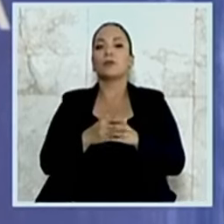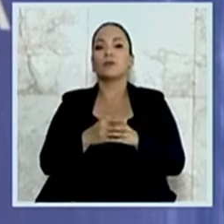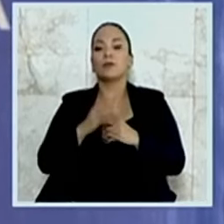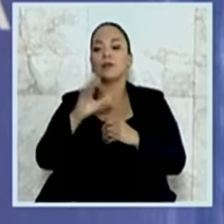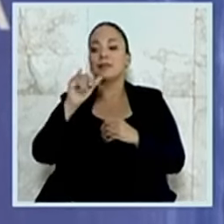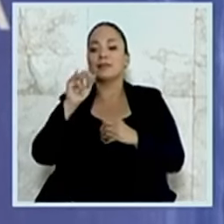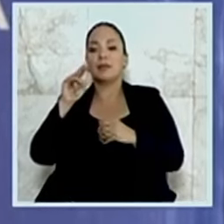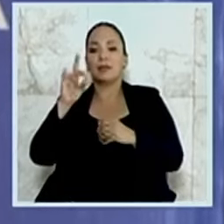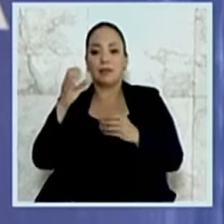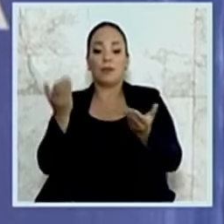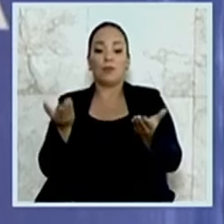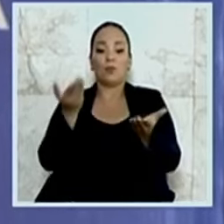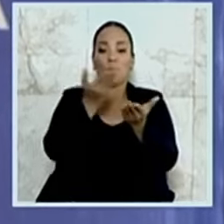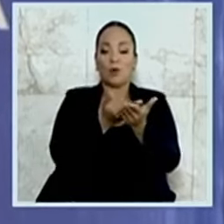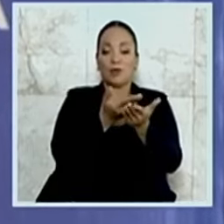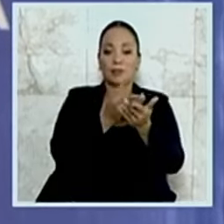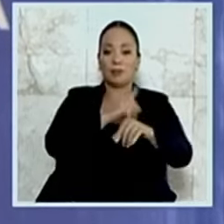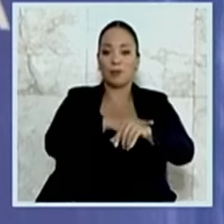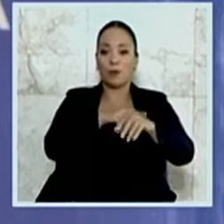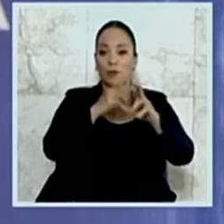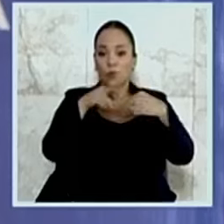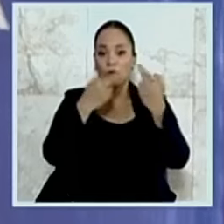igual lo hizo COMEX.